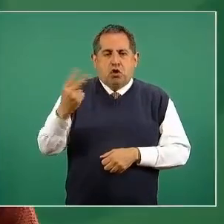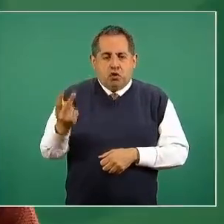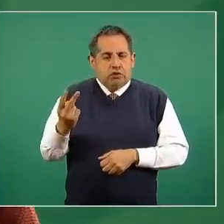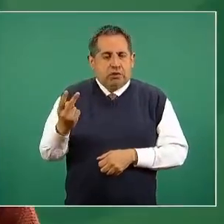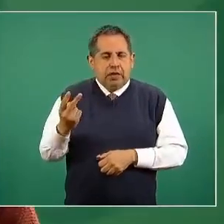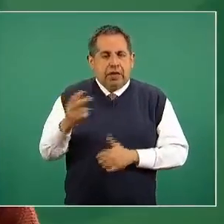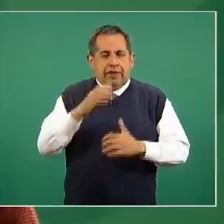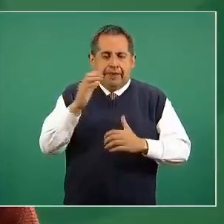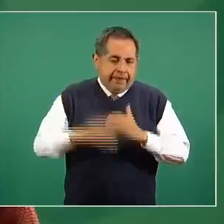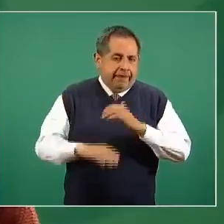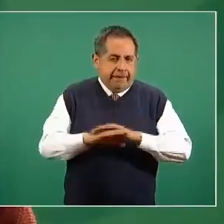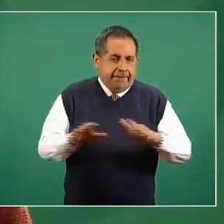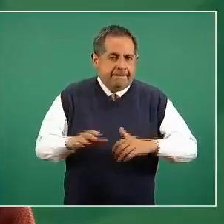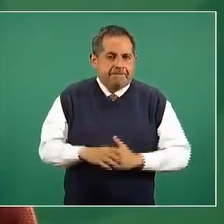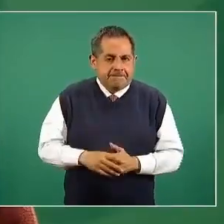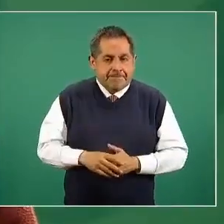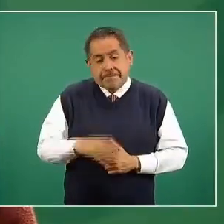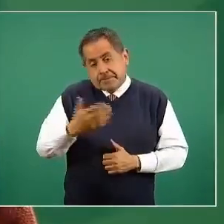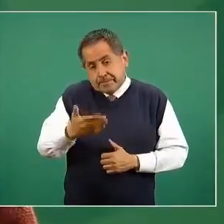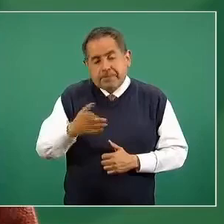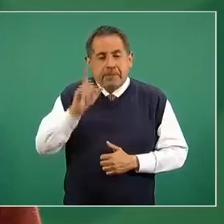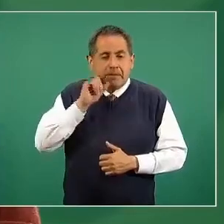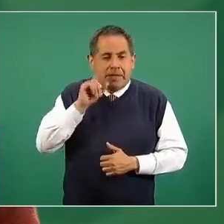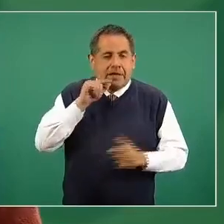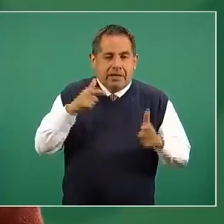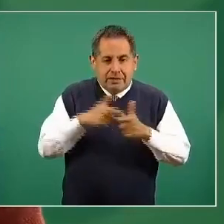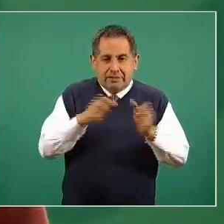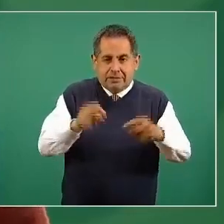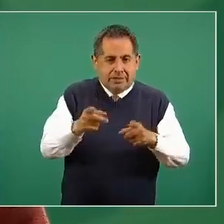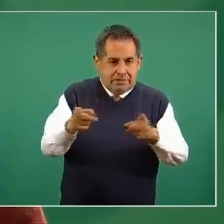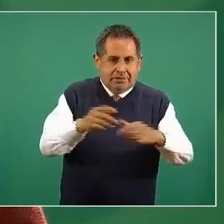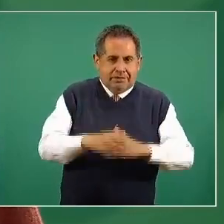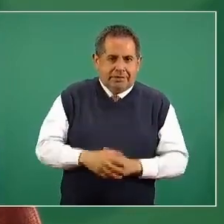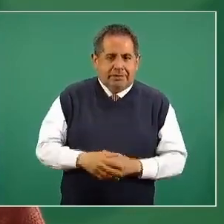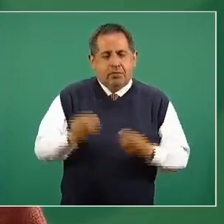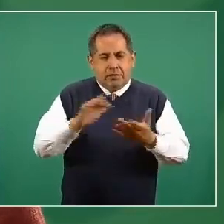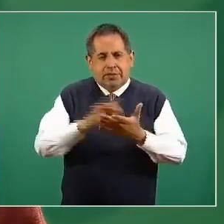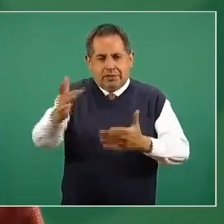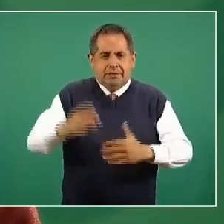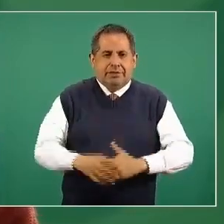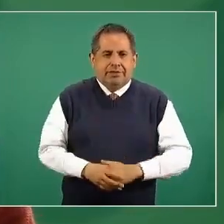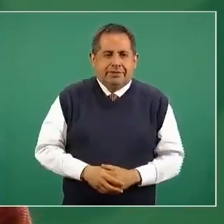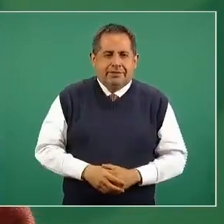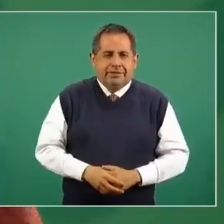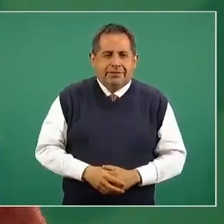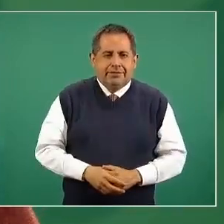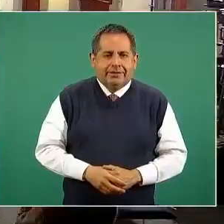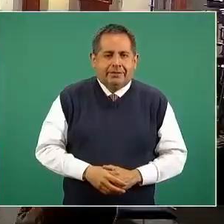20:02 y continuaremos mañana con ustedes dos. Muchas gracias.